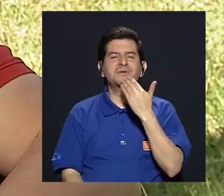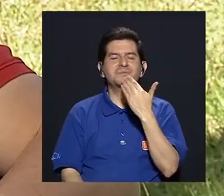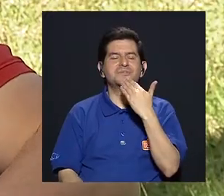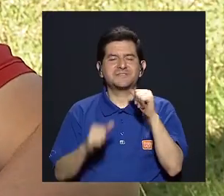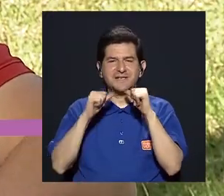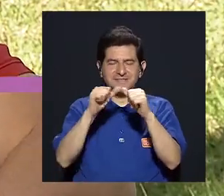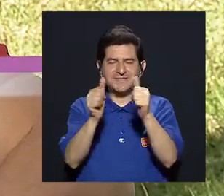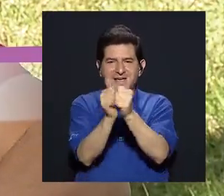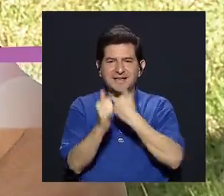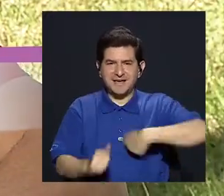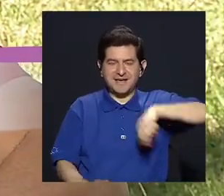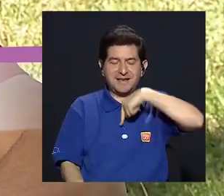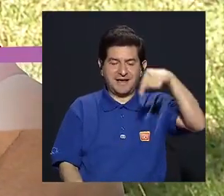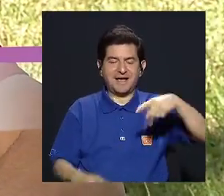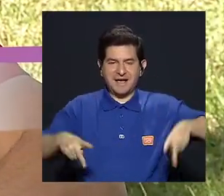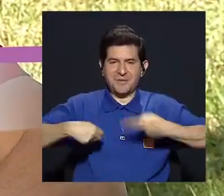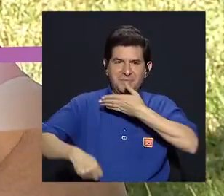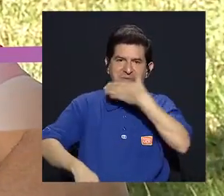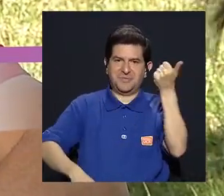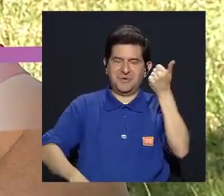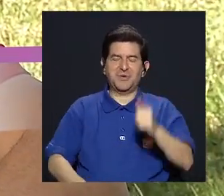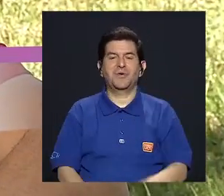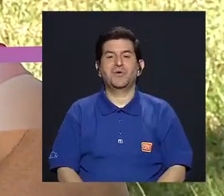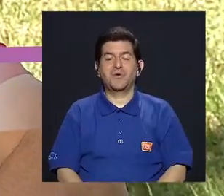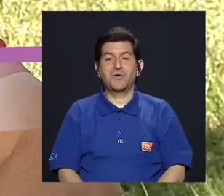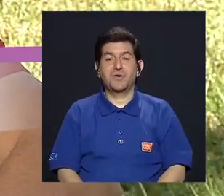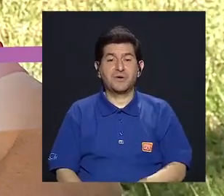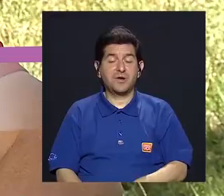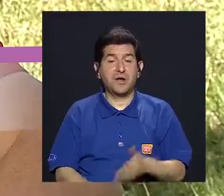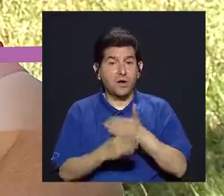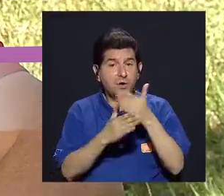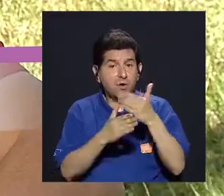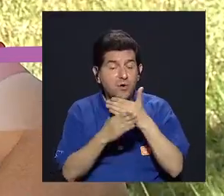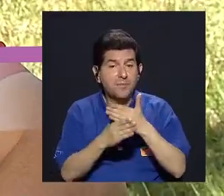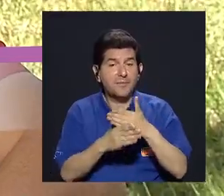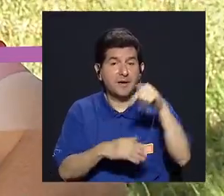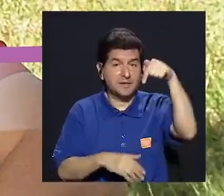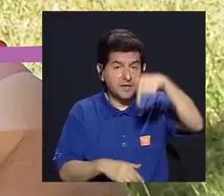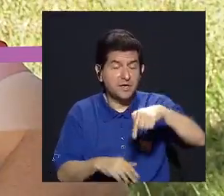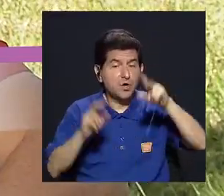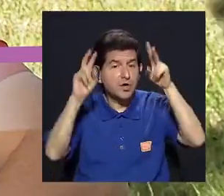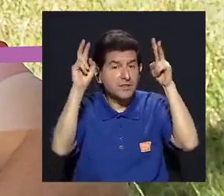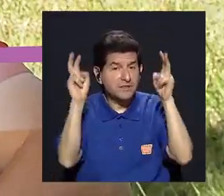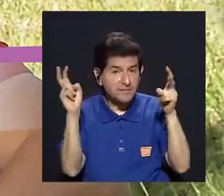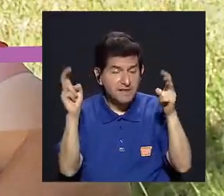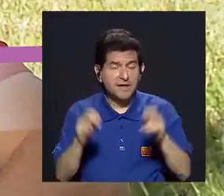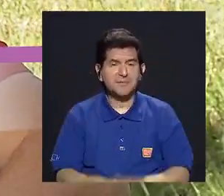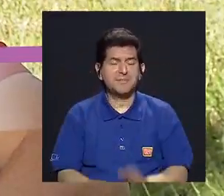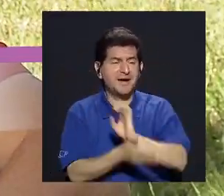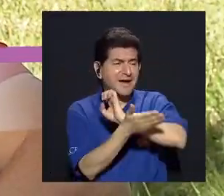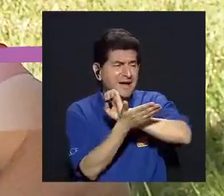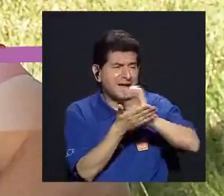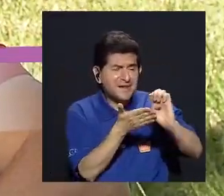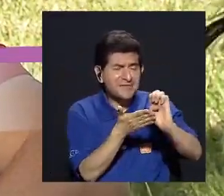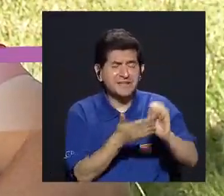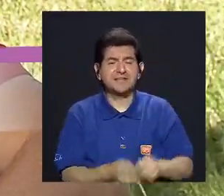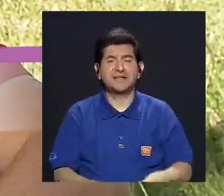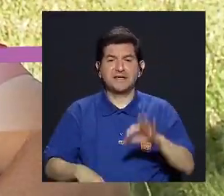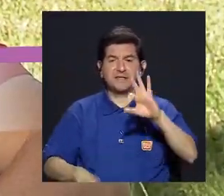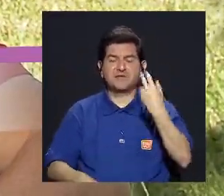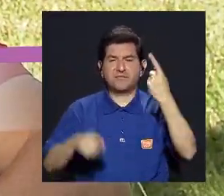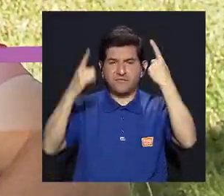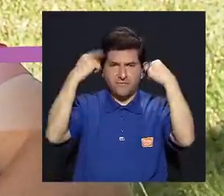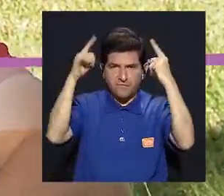gracias por continuar con nosotros somos vivir mejor y al día de hoy estamos compartiendo con ustedes el tema sobre cómo prevenir efectivamente